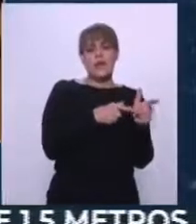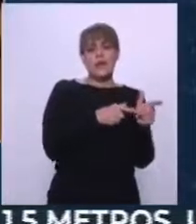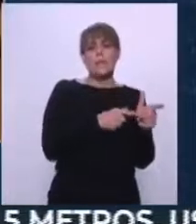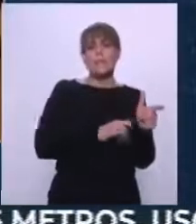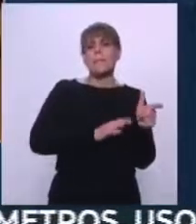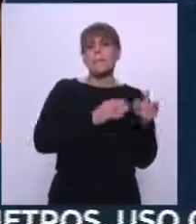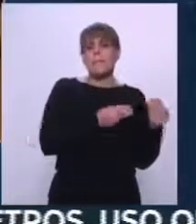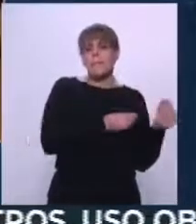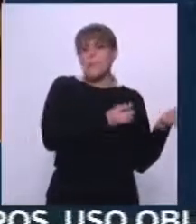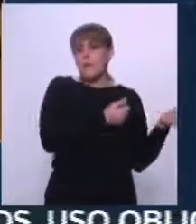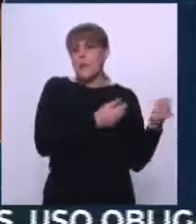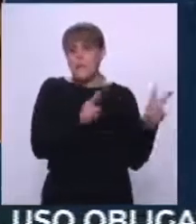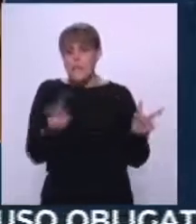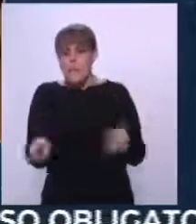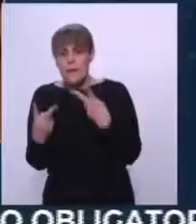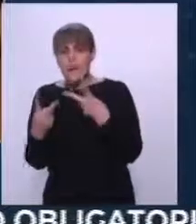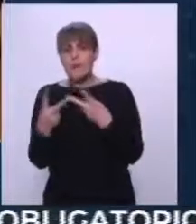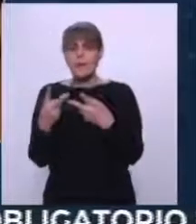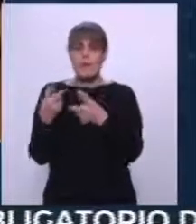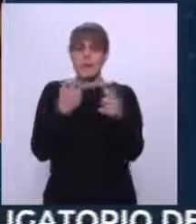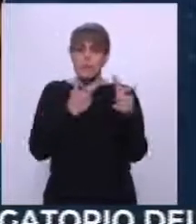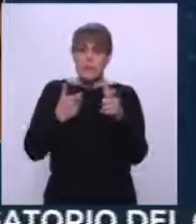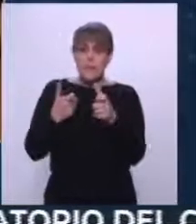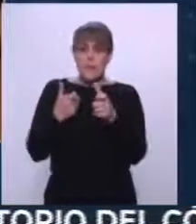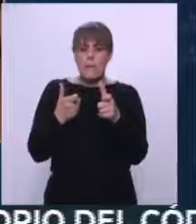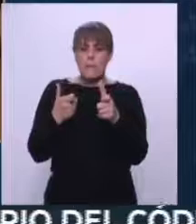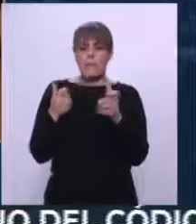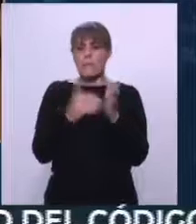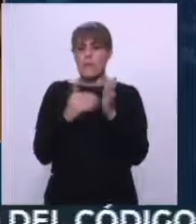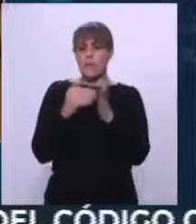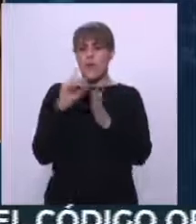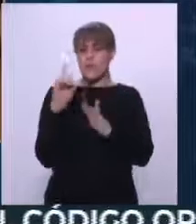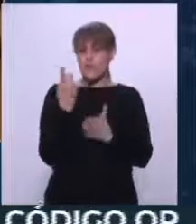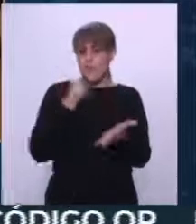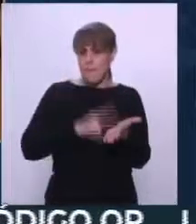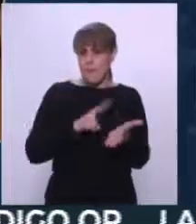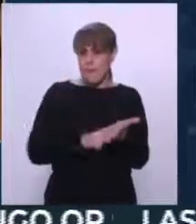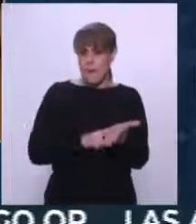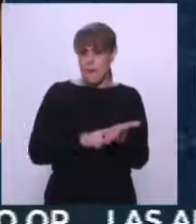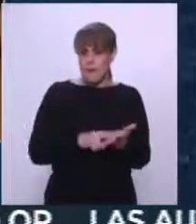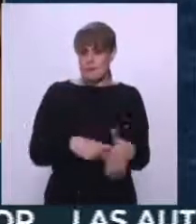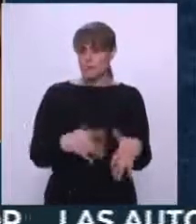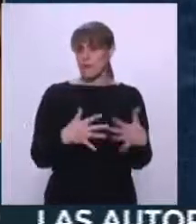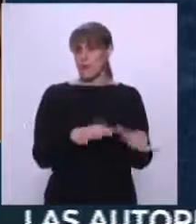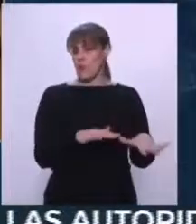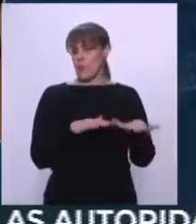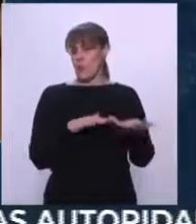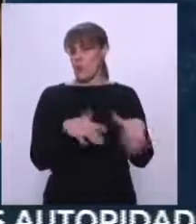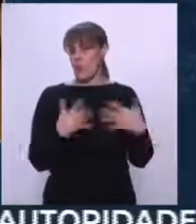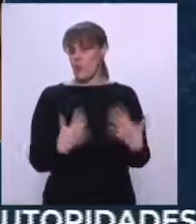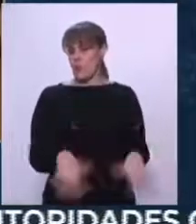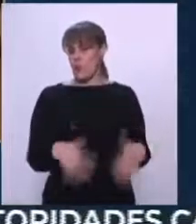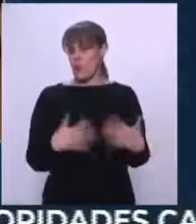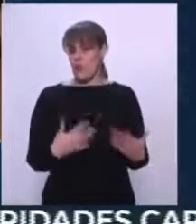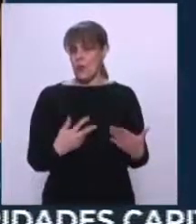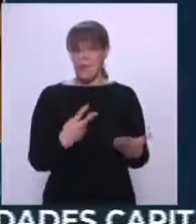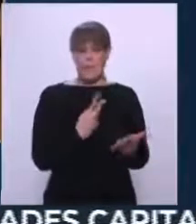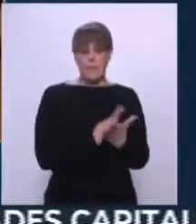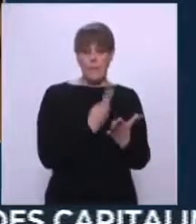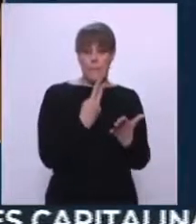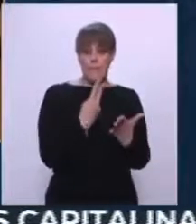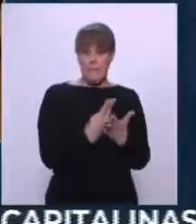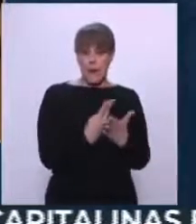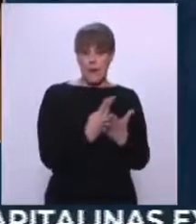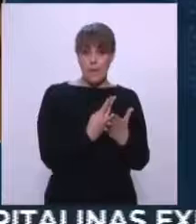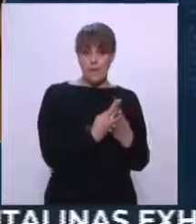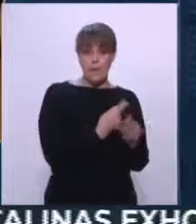vendía armamento especializado por billones de dólares. Fue algo muy impresionante. Se le da un premio, el Departamento de la